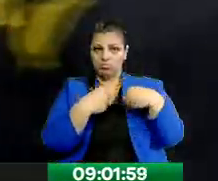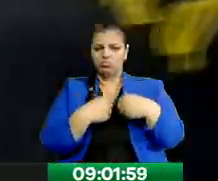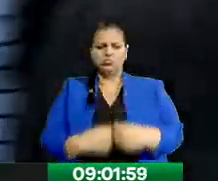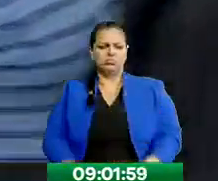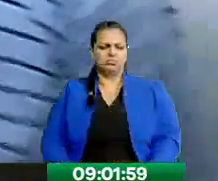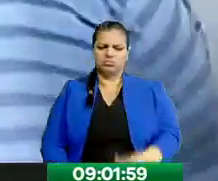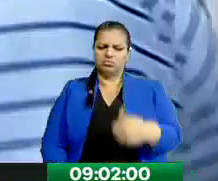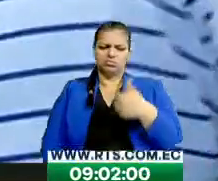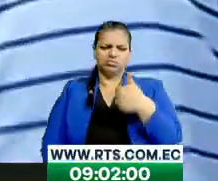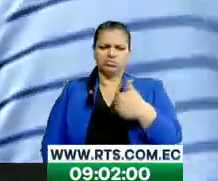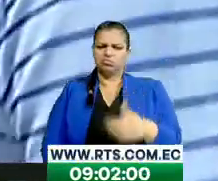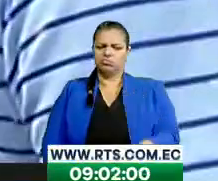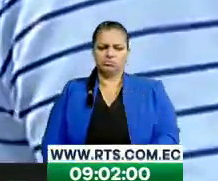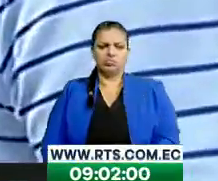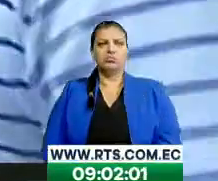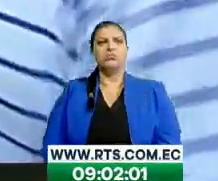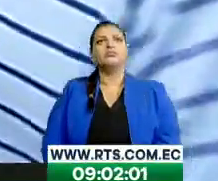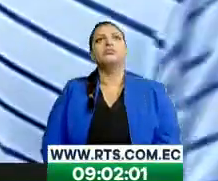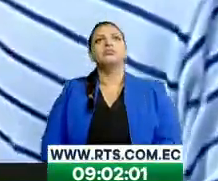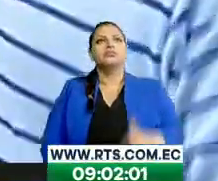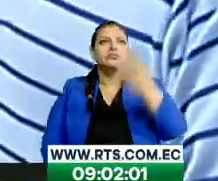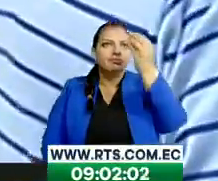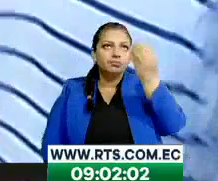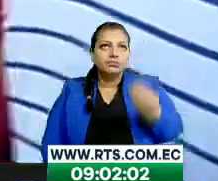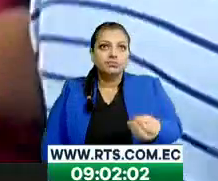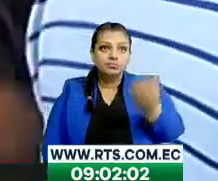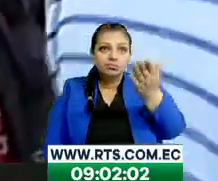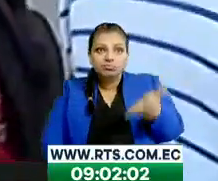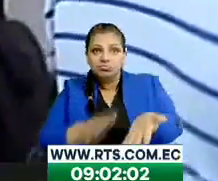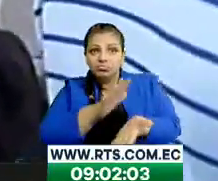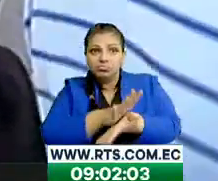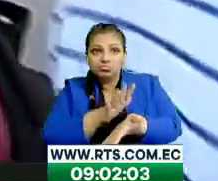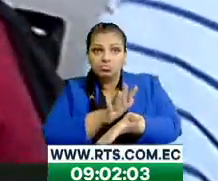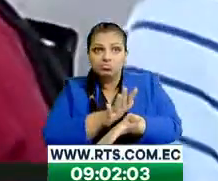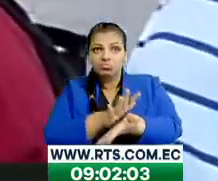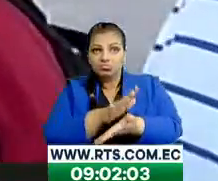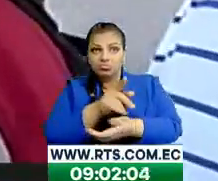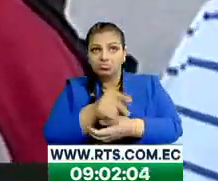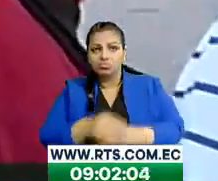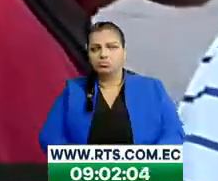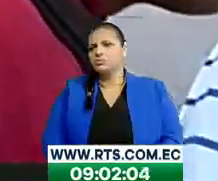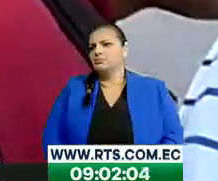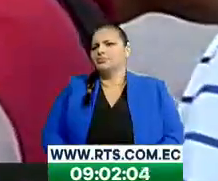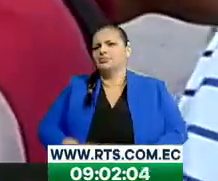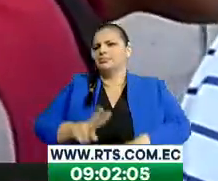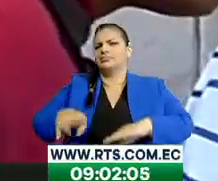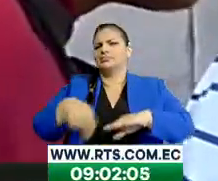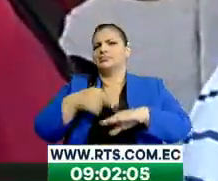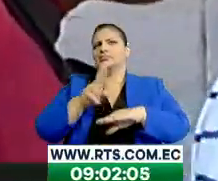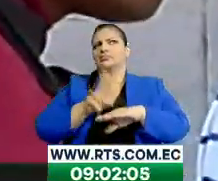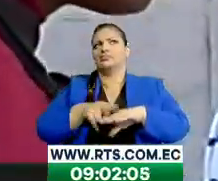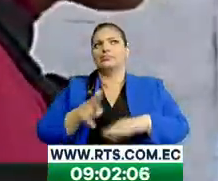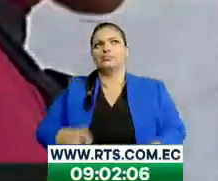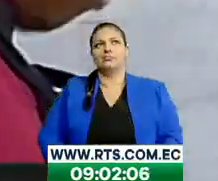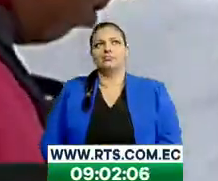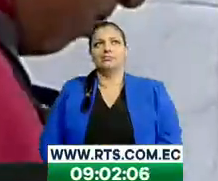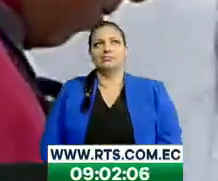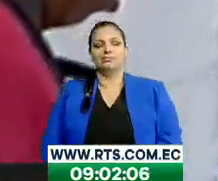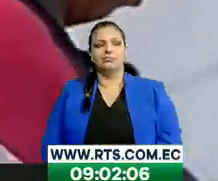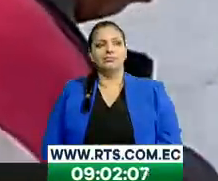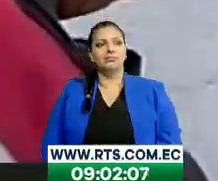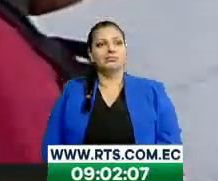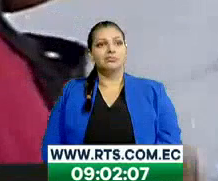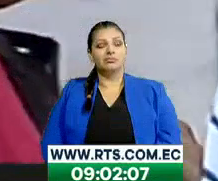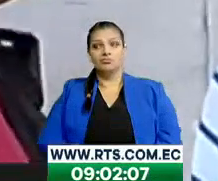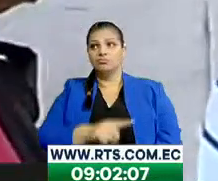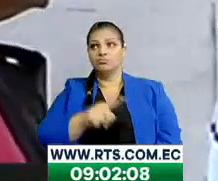continúan los... Mi estimado, buen día. ¿Todo tranquilo, colaborando con el operativo? Normal. ¿Normal? Sí. ¿Es la primera vez que se encuentra